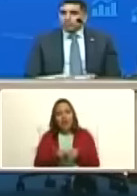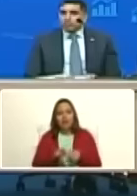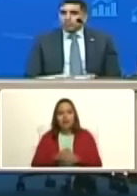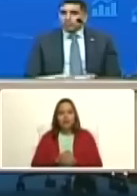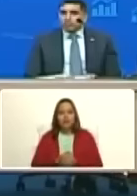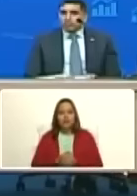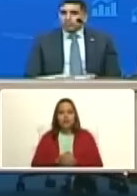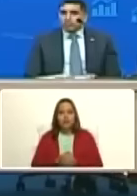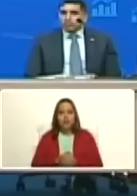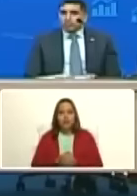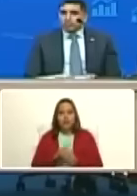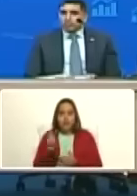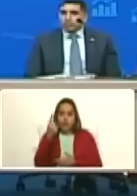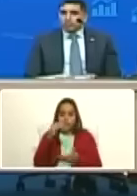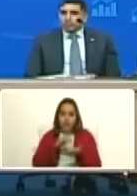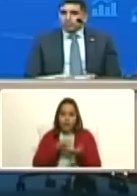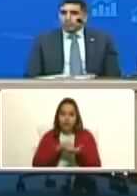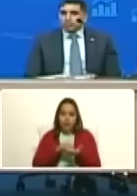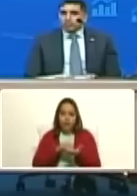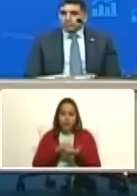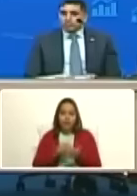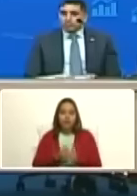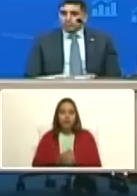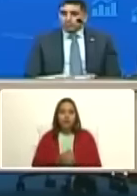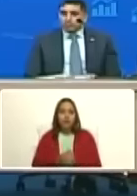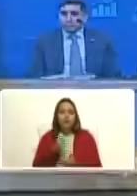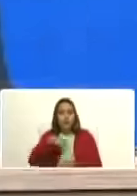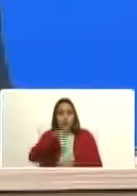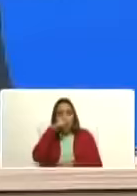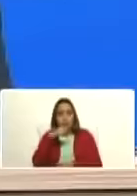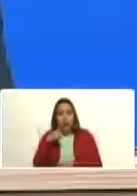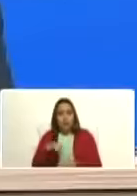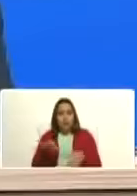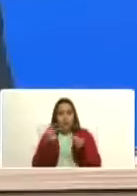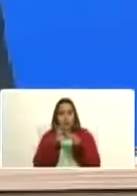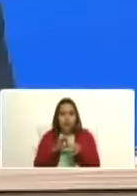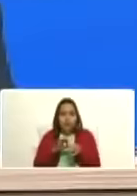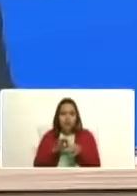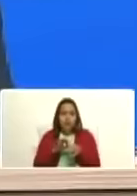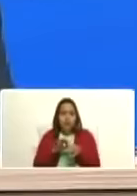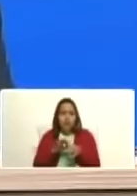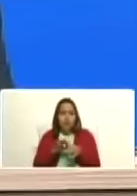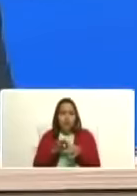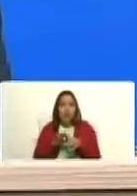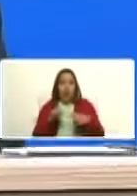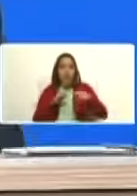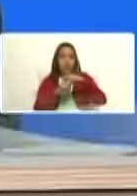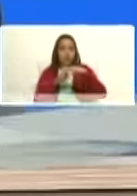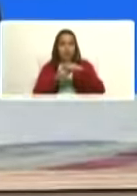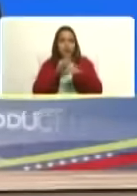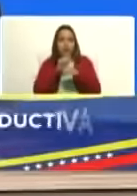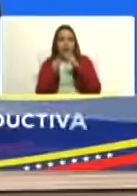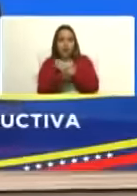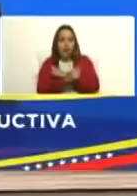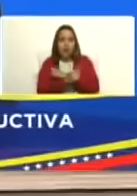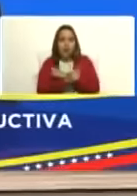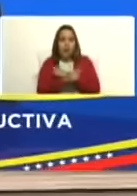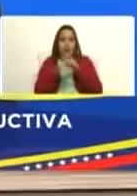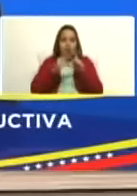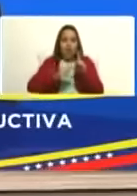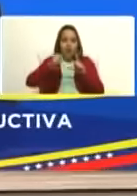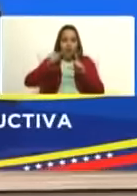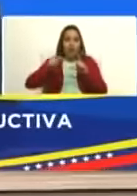En primer lugar, este año se ha consolidado la tendencia positiva al